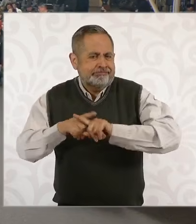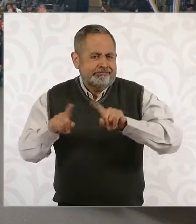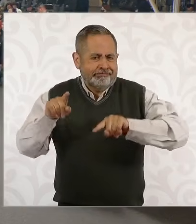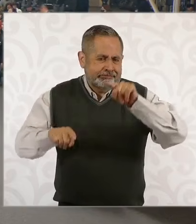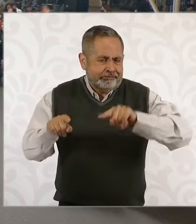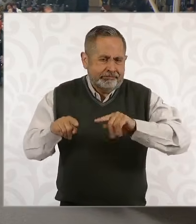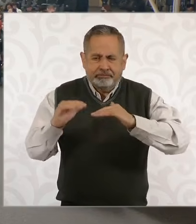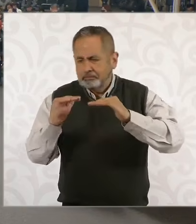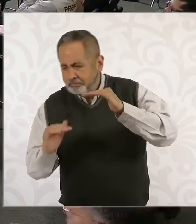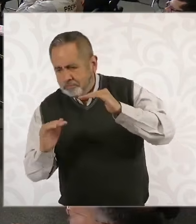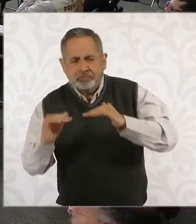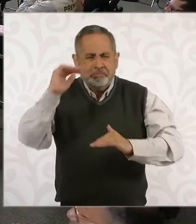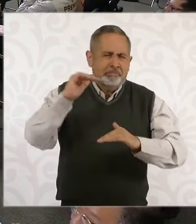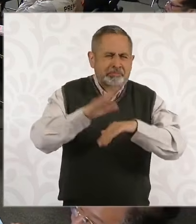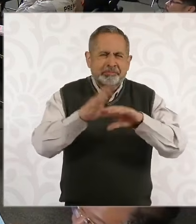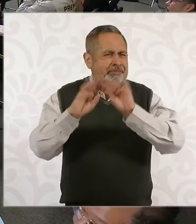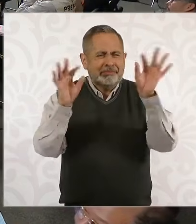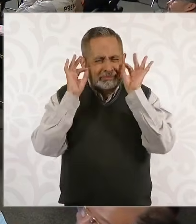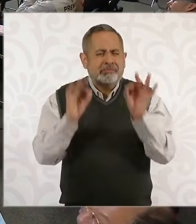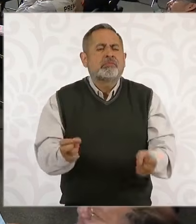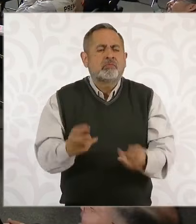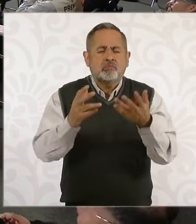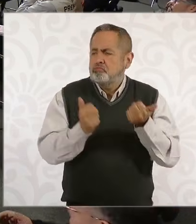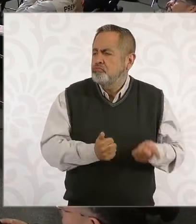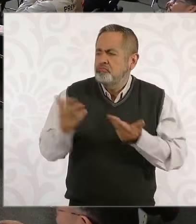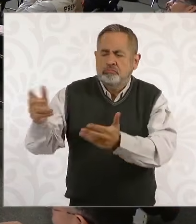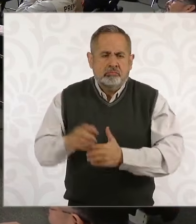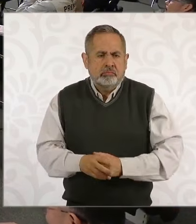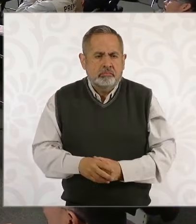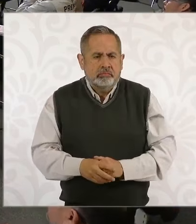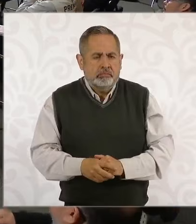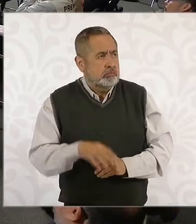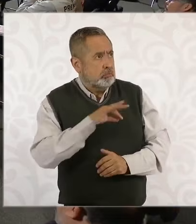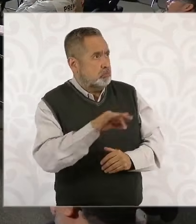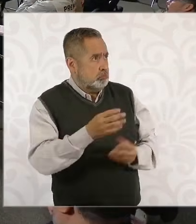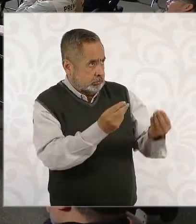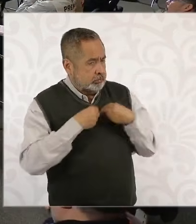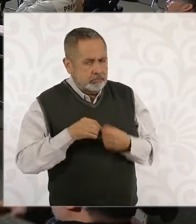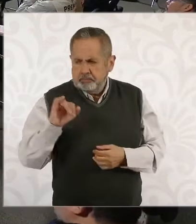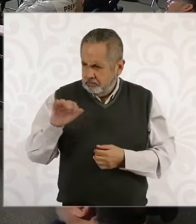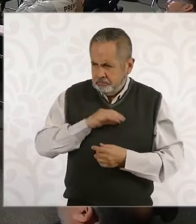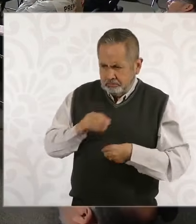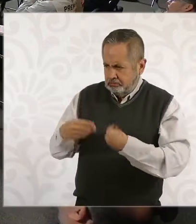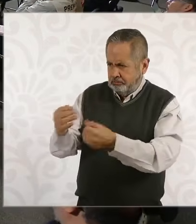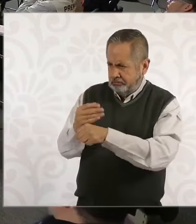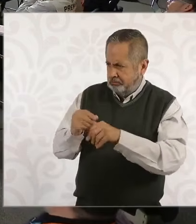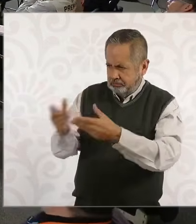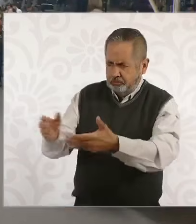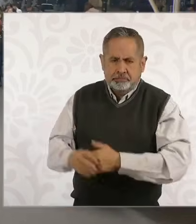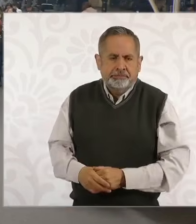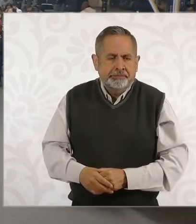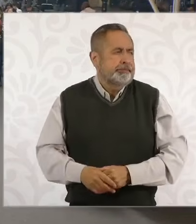hacia abajo, para tener un poco de claridad en cuanto a lo que se ha enviado y en cuanto a los, sí se puede, y en cuanto a los pagos. También quisiera preguntarle, Presidenta, en torno